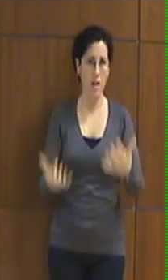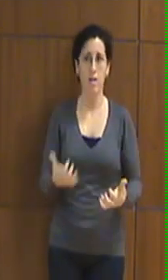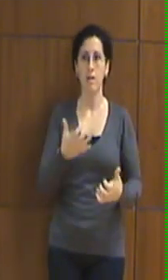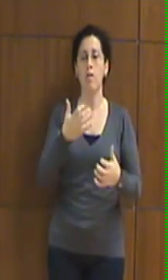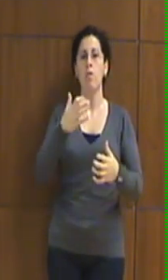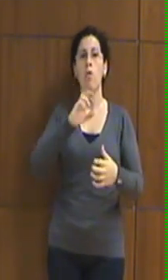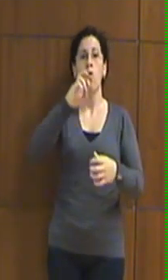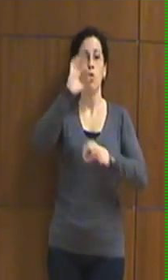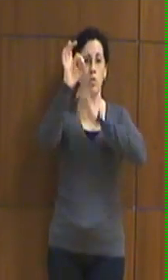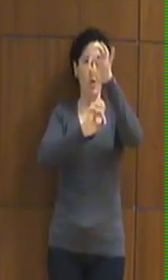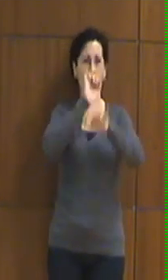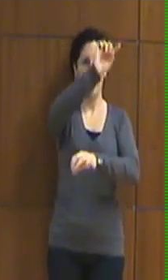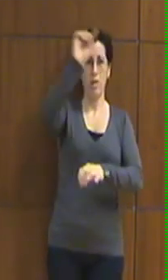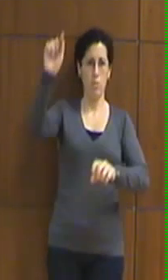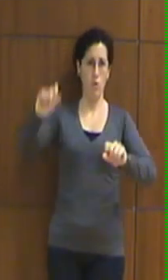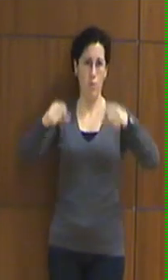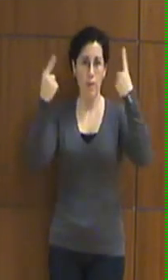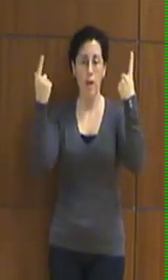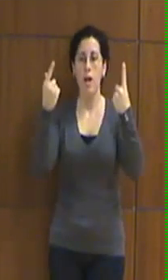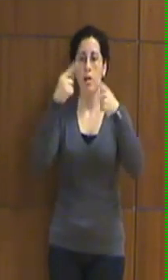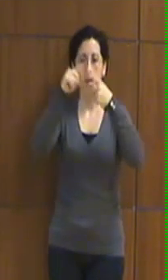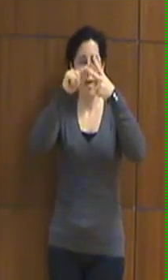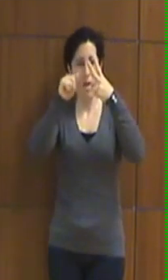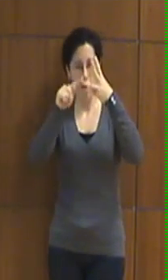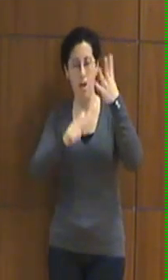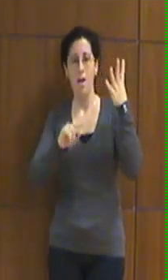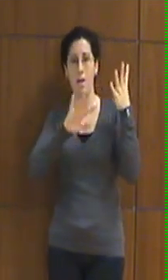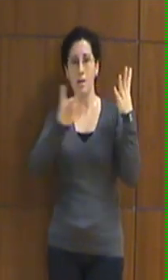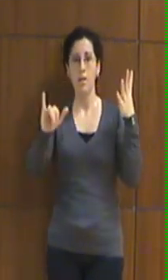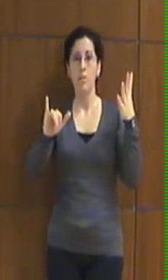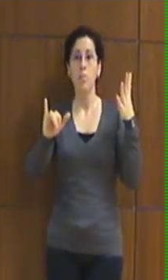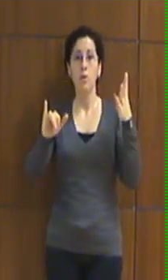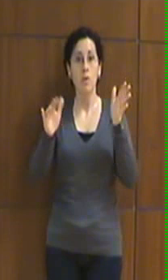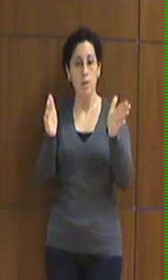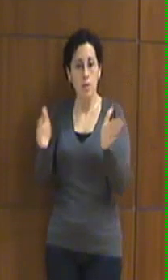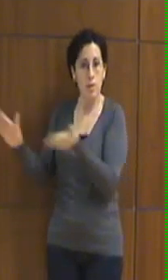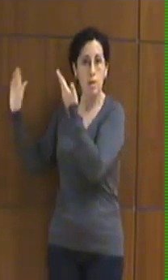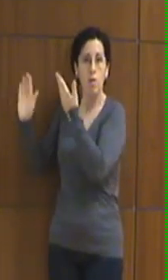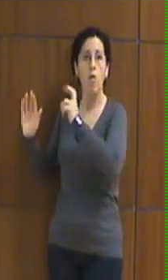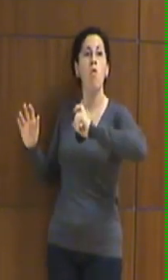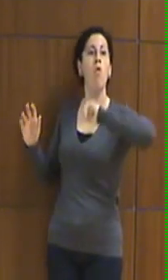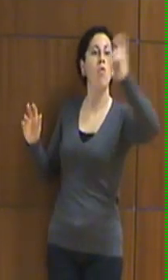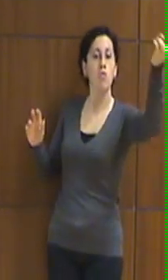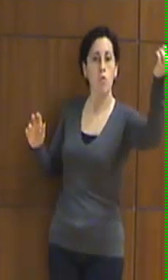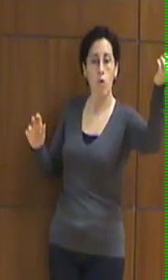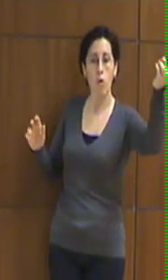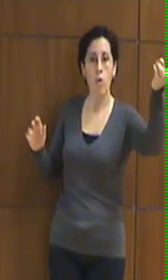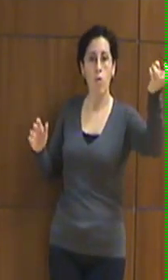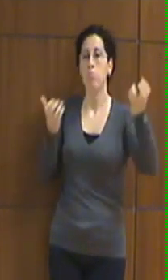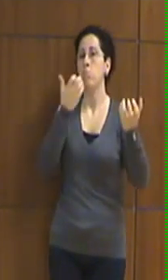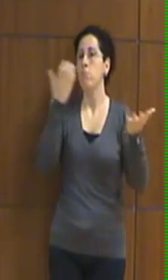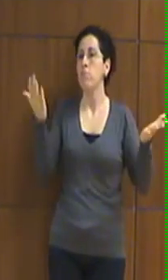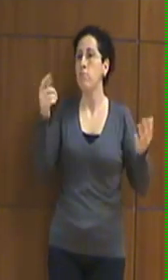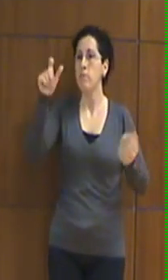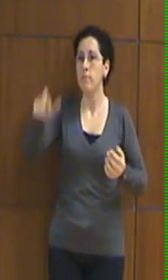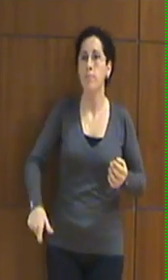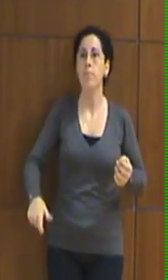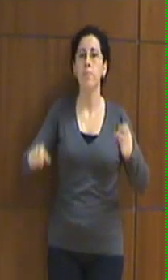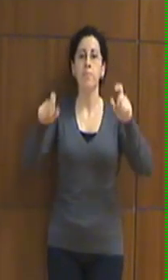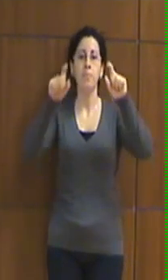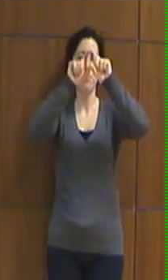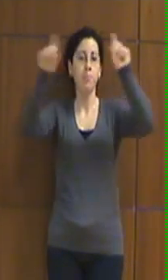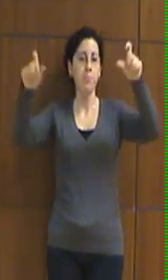digamos, oficiales o que están en el entorno. Pero fuera de eso, todo aquella persona, aquella industria